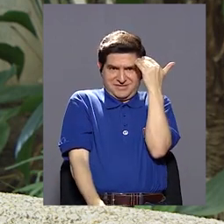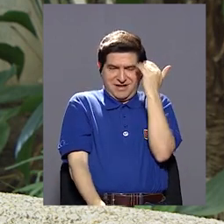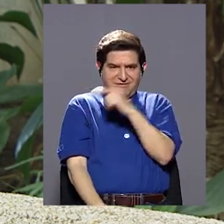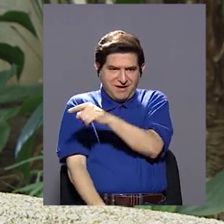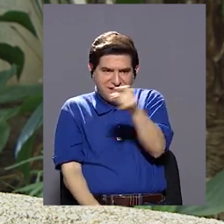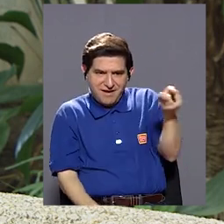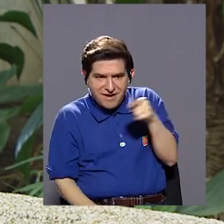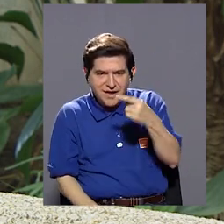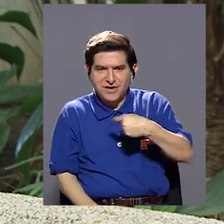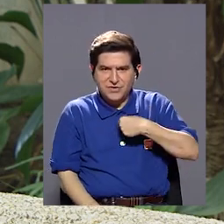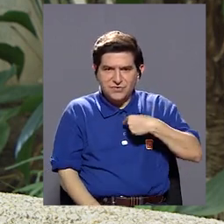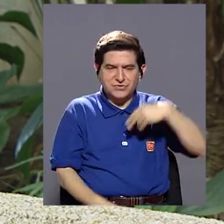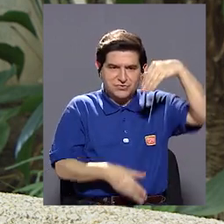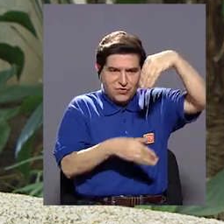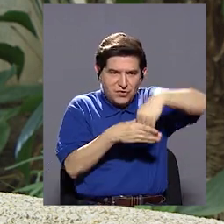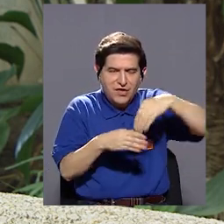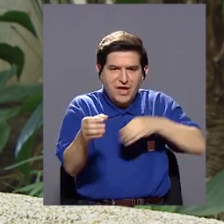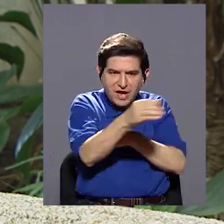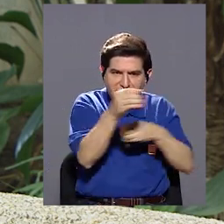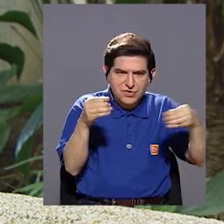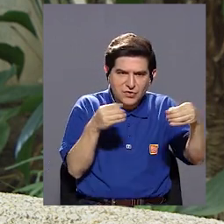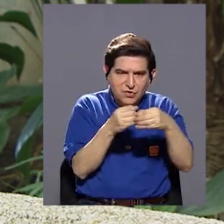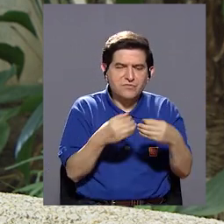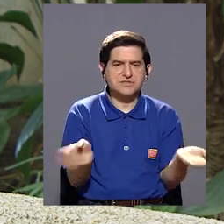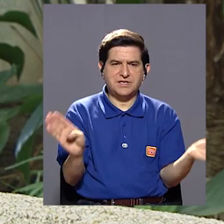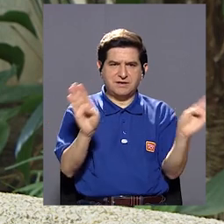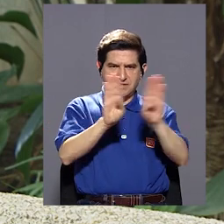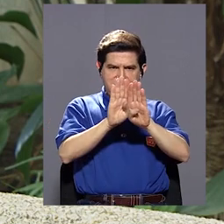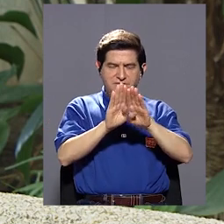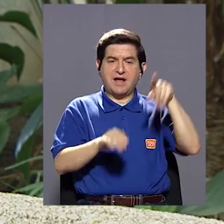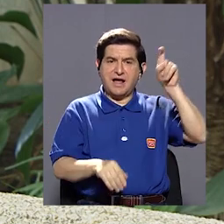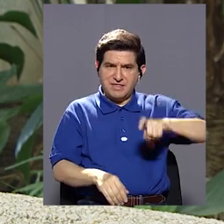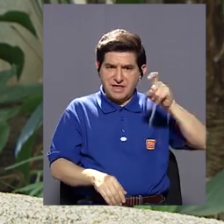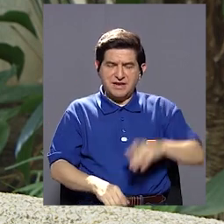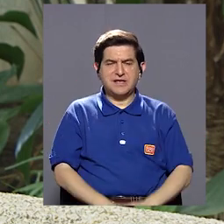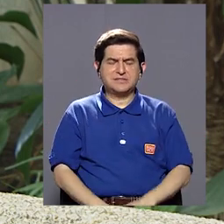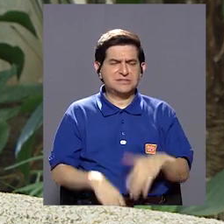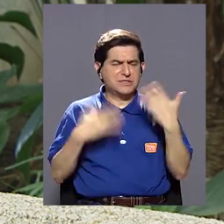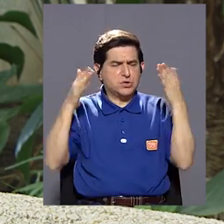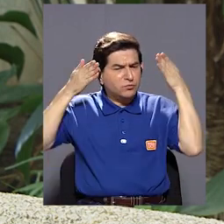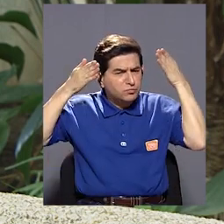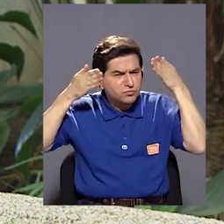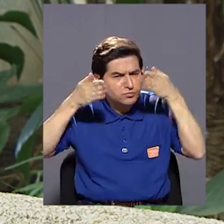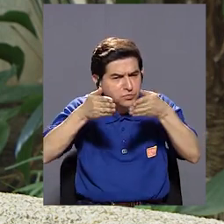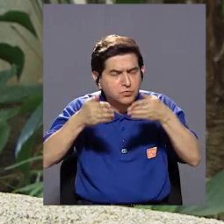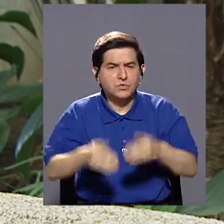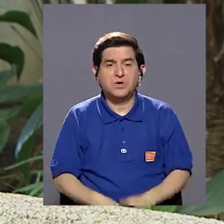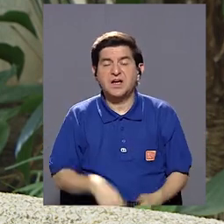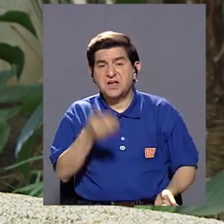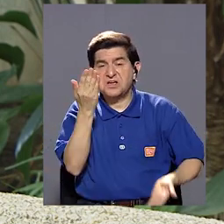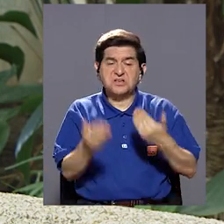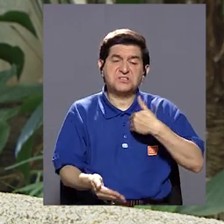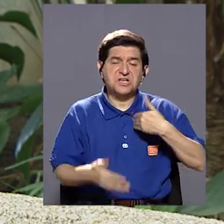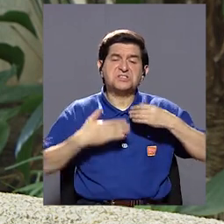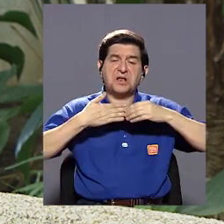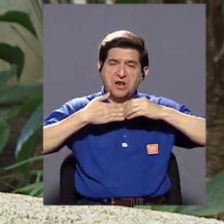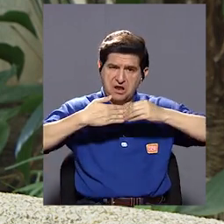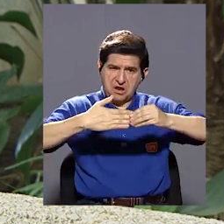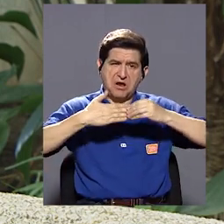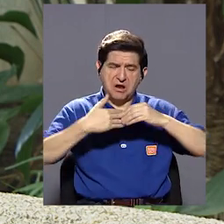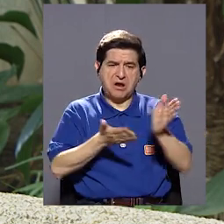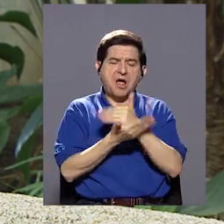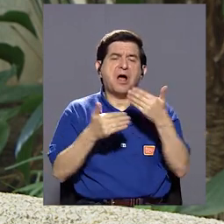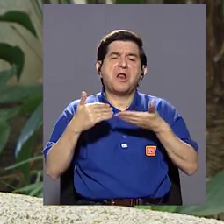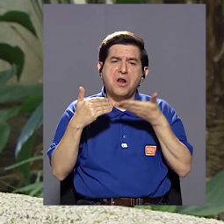que saber, y la familia debe saber, que cuando yo estoy en la oficina con puerta cerrada es porque necesito un alto nivel de concentración. Aunque uno puede tener